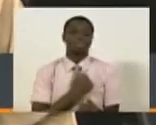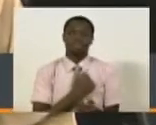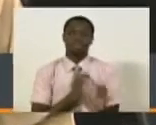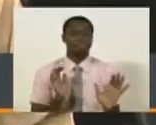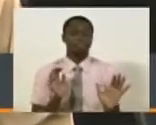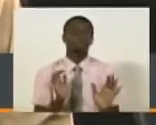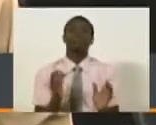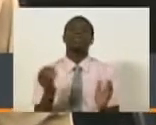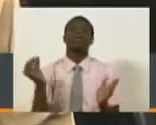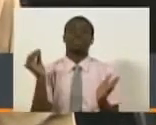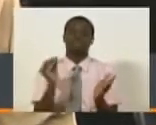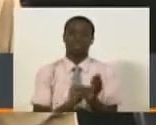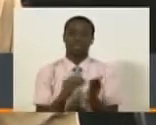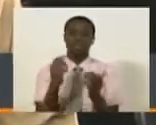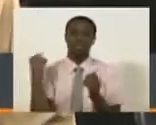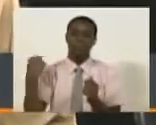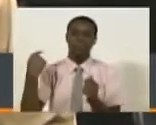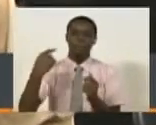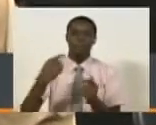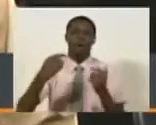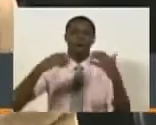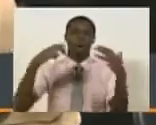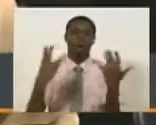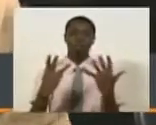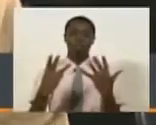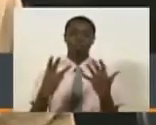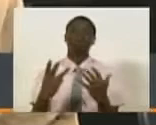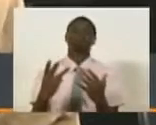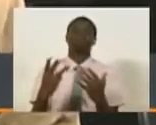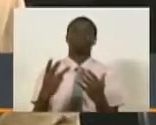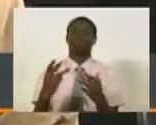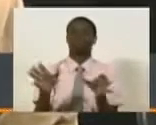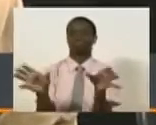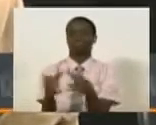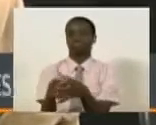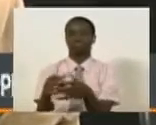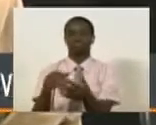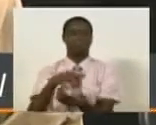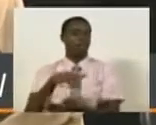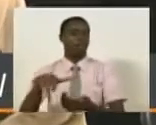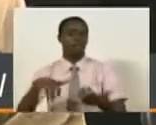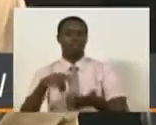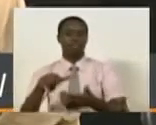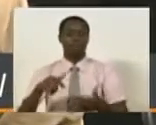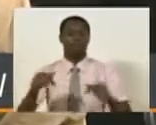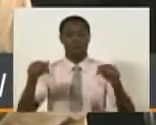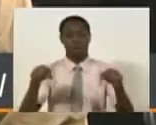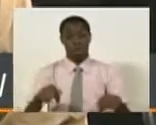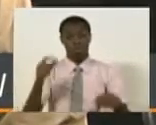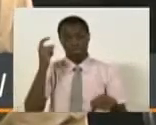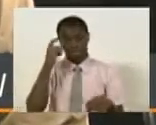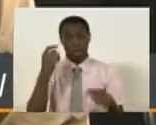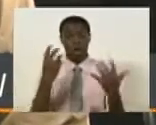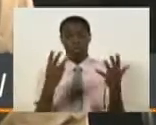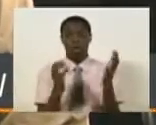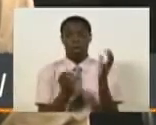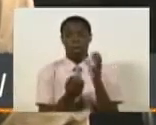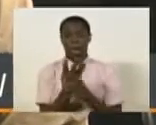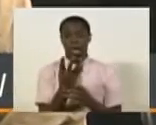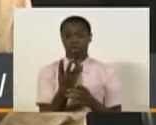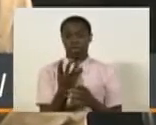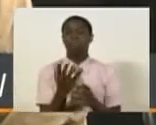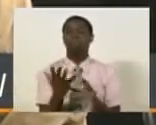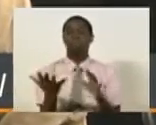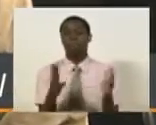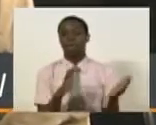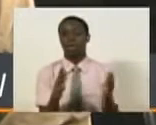el octavo ataque por grupos terroristas que en el día de hoy, 8 de mayo, aproximadamente